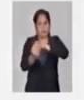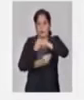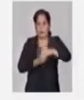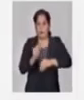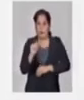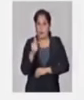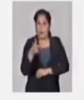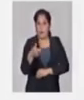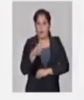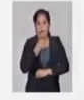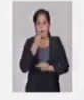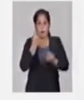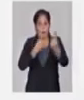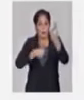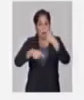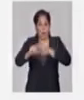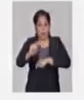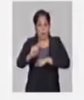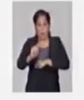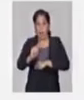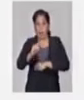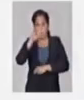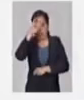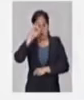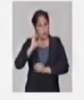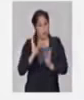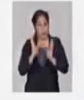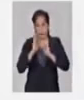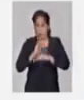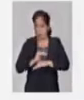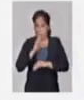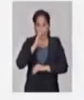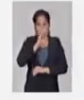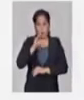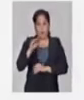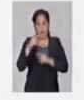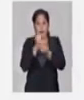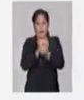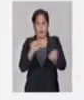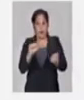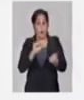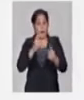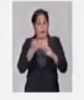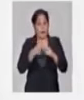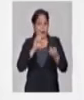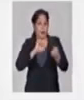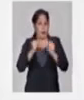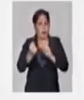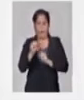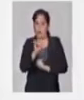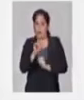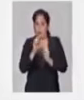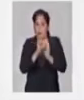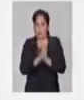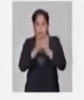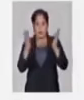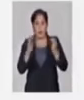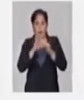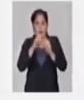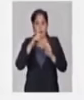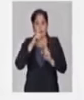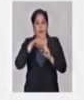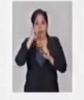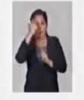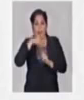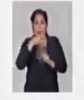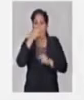los precios, o sea, vendemos los productos sin subsidio, tanto normado como liberado y regulado, como bien expresa la gaceta, el